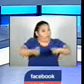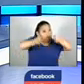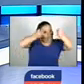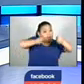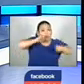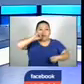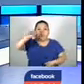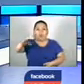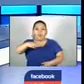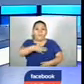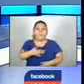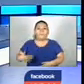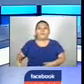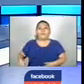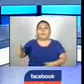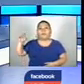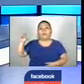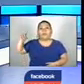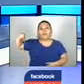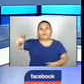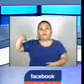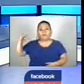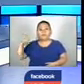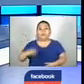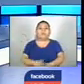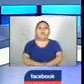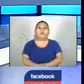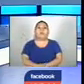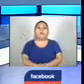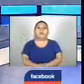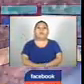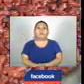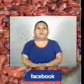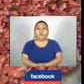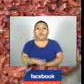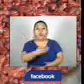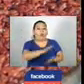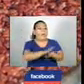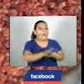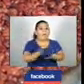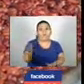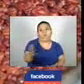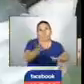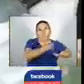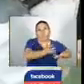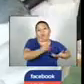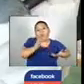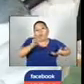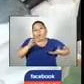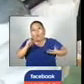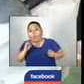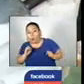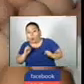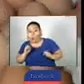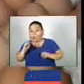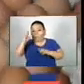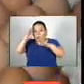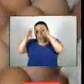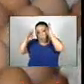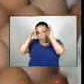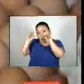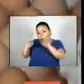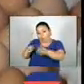el presidente de la Defensoría del Consumidor. El acaparamiento de productos y la propagación de hechos falsos